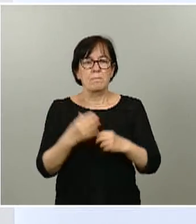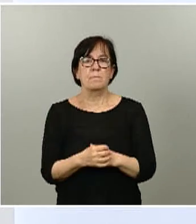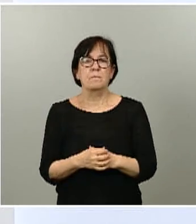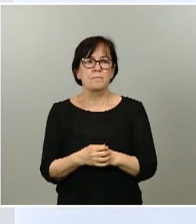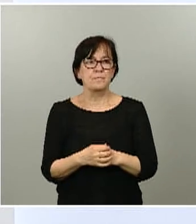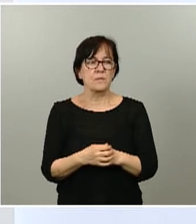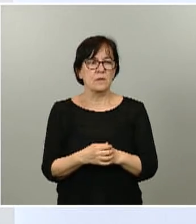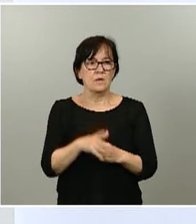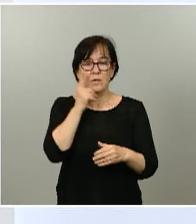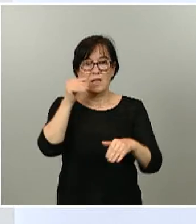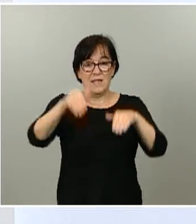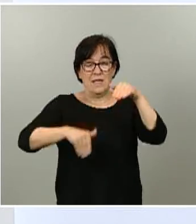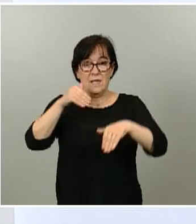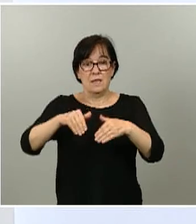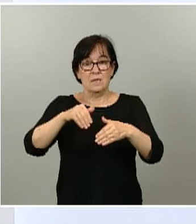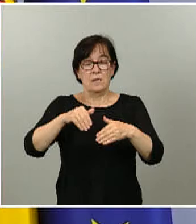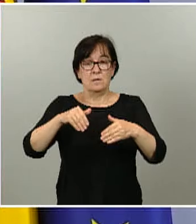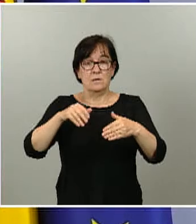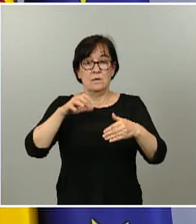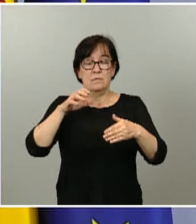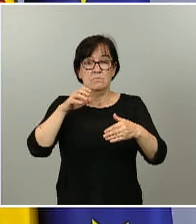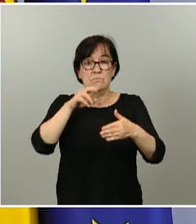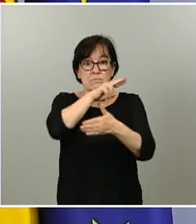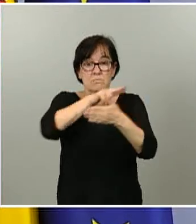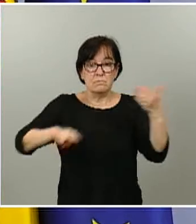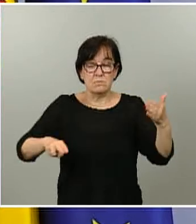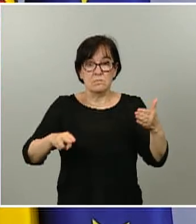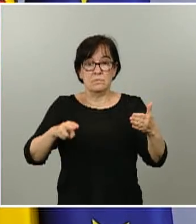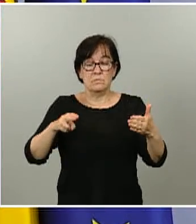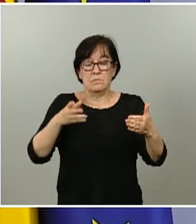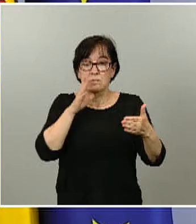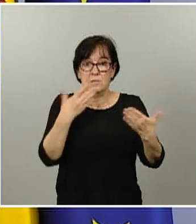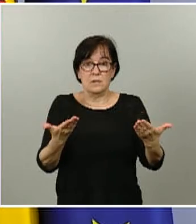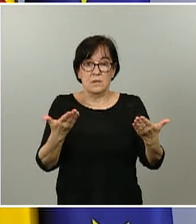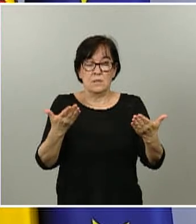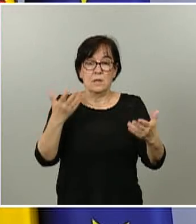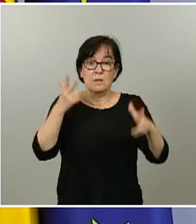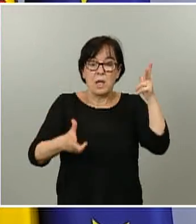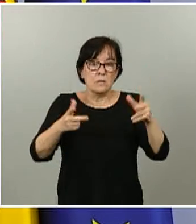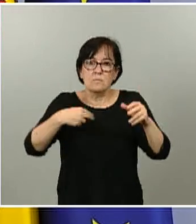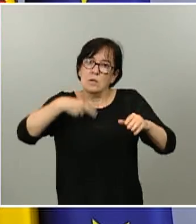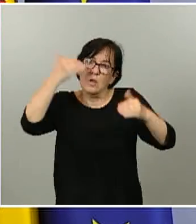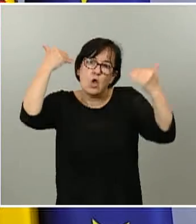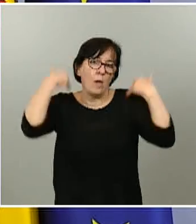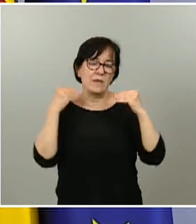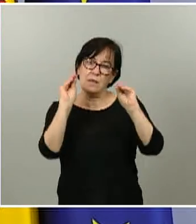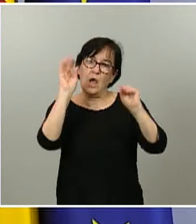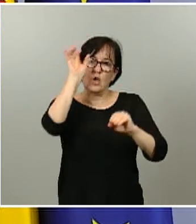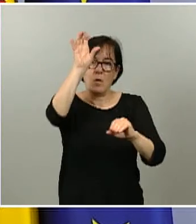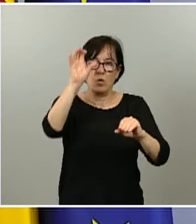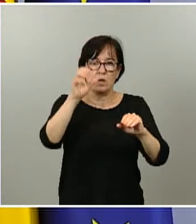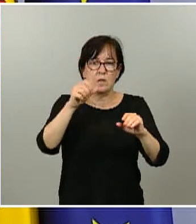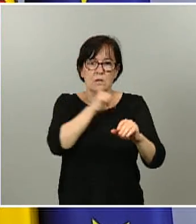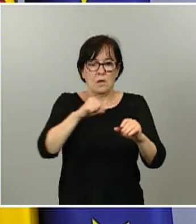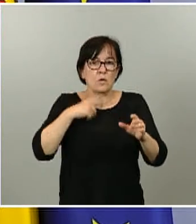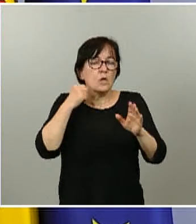País Vasco Galicia es competencia del Lehendakari y del presidente de la Comunidad Autónoma y se deben de respetar las normas que hemos ya ido dando a conocer para